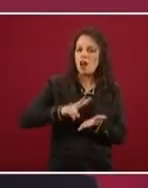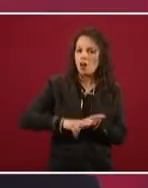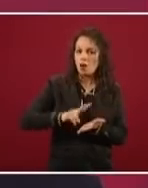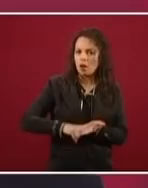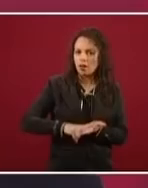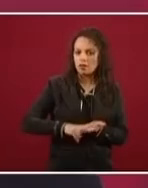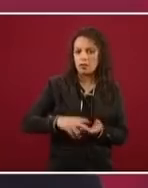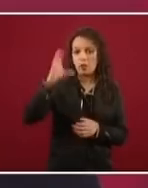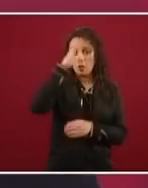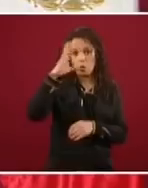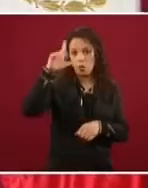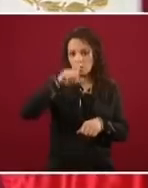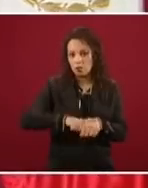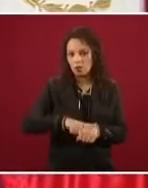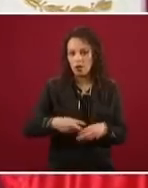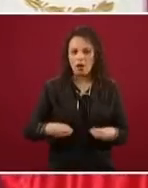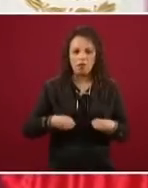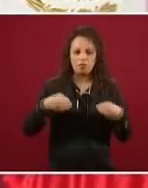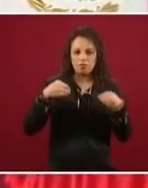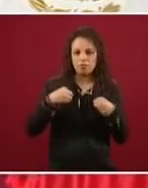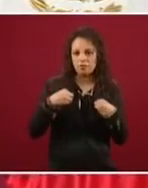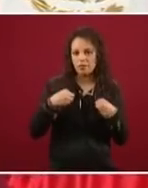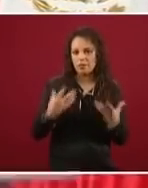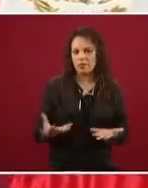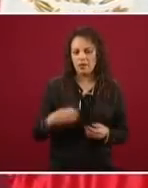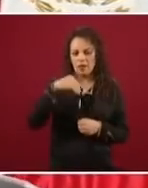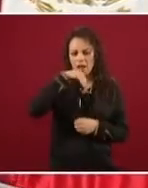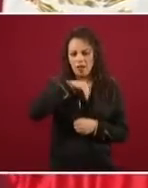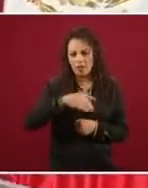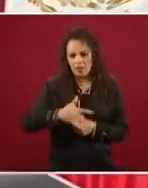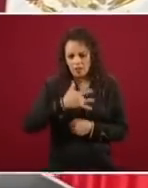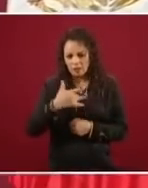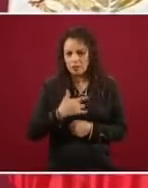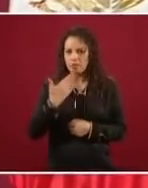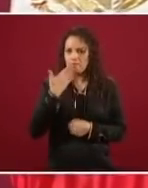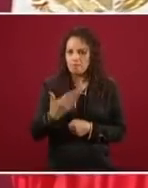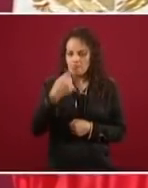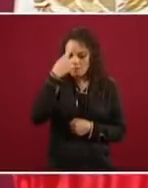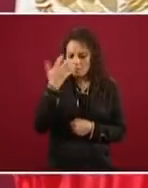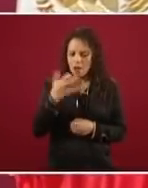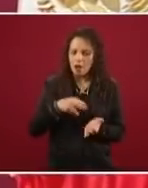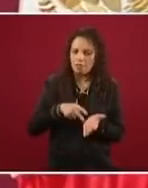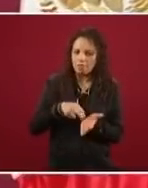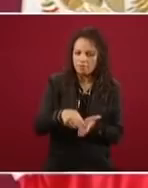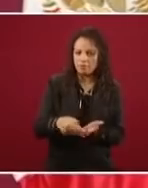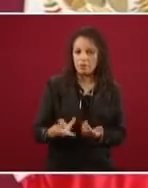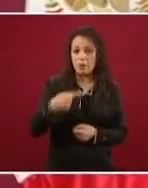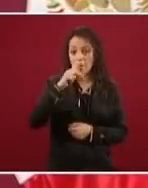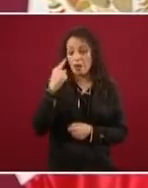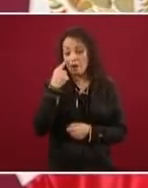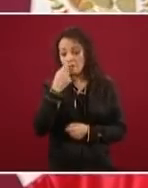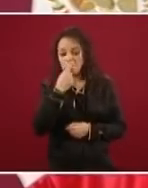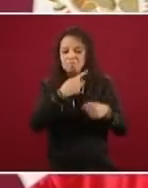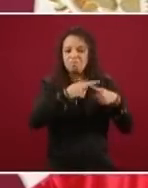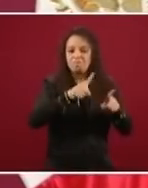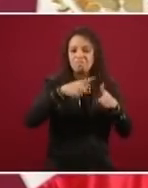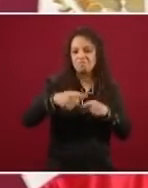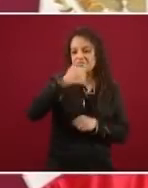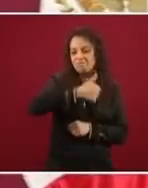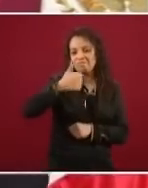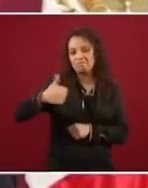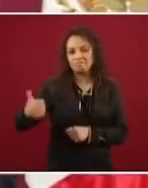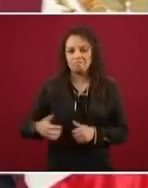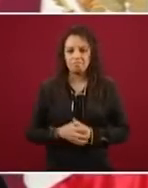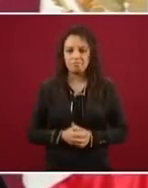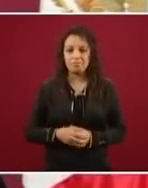culturales morales espirituales somos opciones distintas pero no porque vinieron a